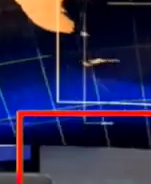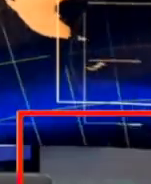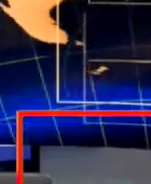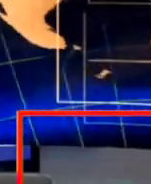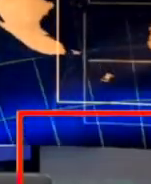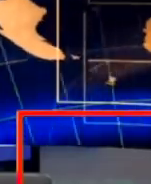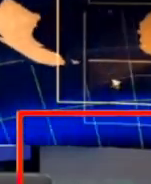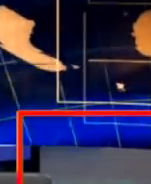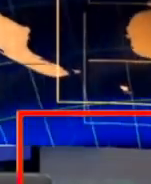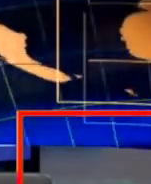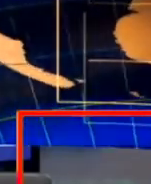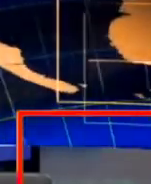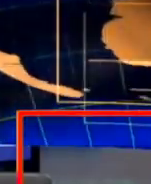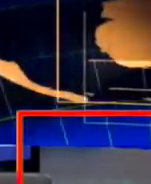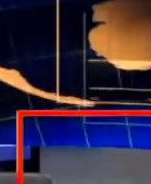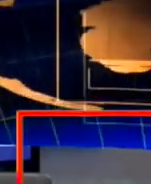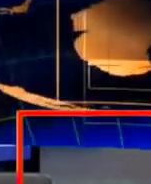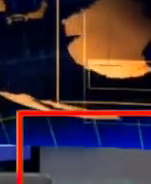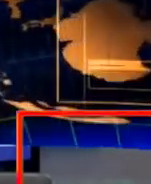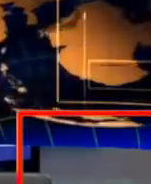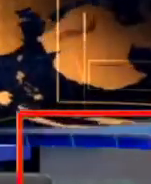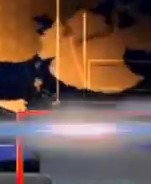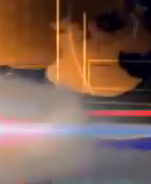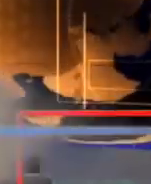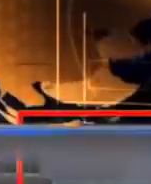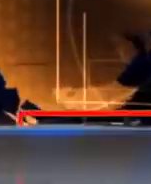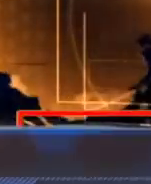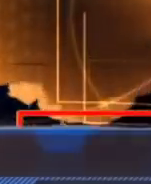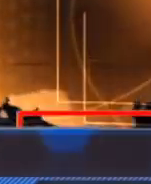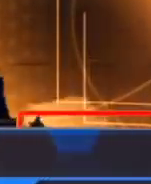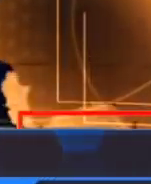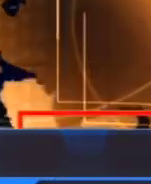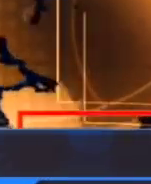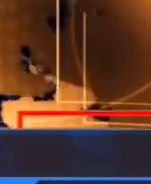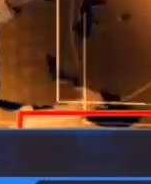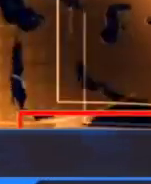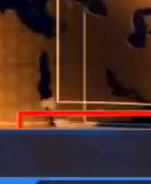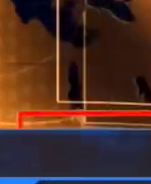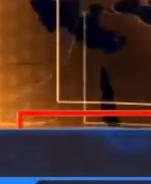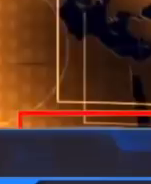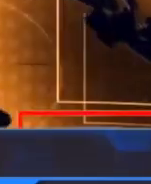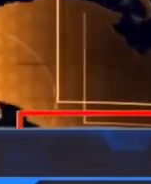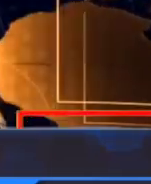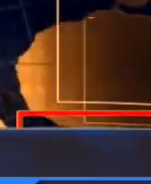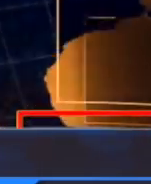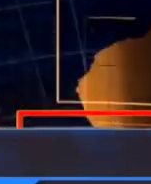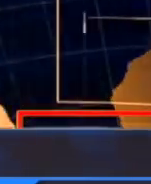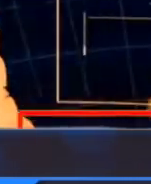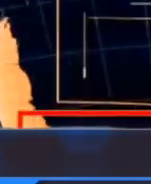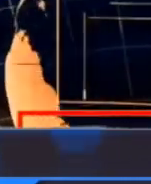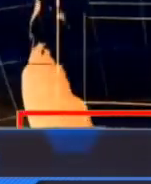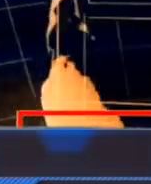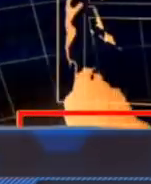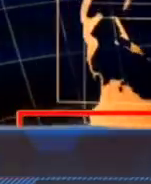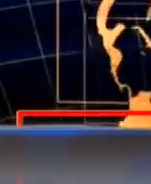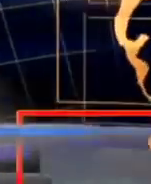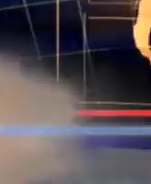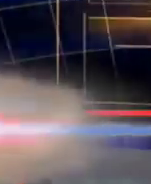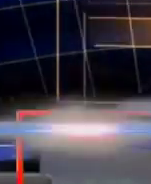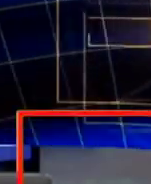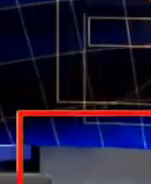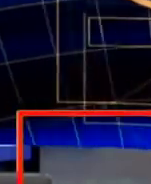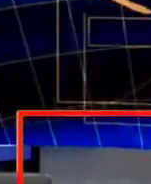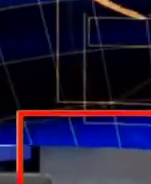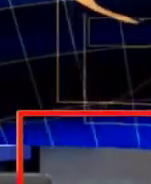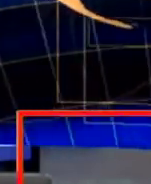de salud en todo Baja California. Pues bien, con esto concluimos. Yo soy Carolina García, de la Unidad de Investigación de Patria